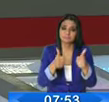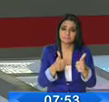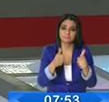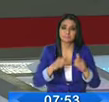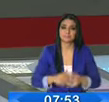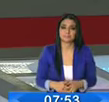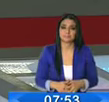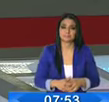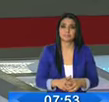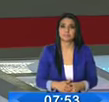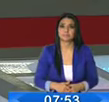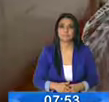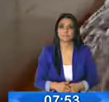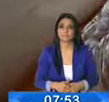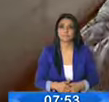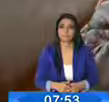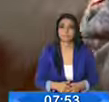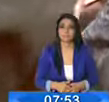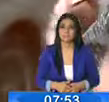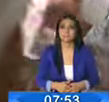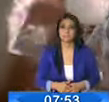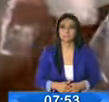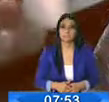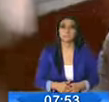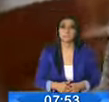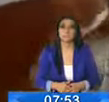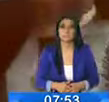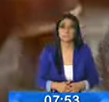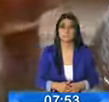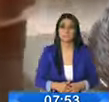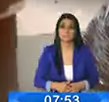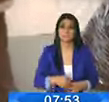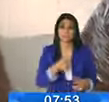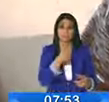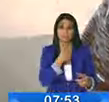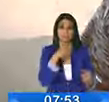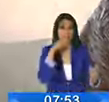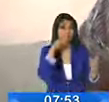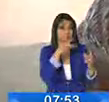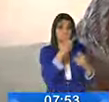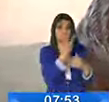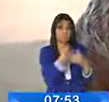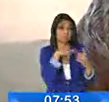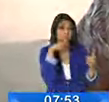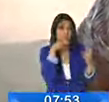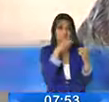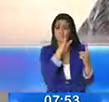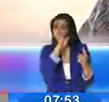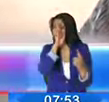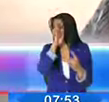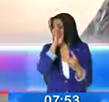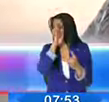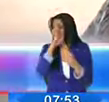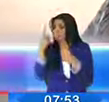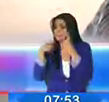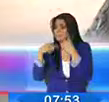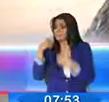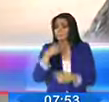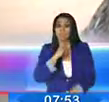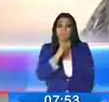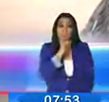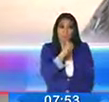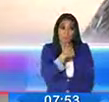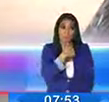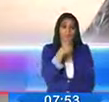mano vamos yo adelante en el yo no miento a llorar me preso tranquila es